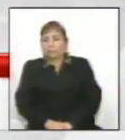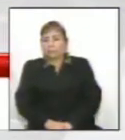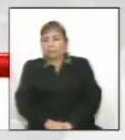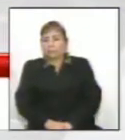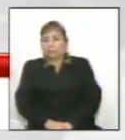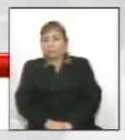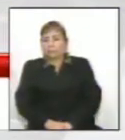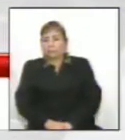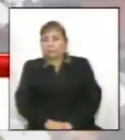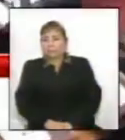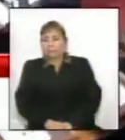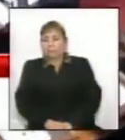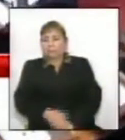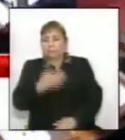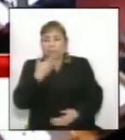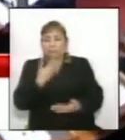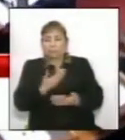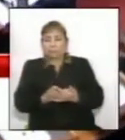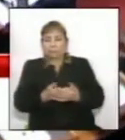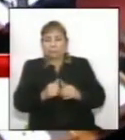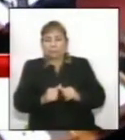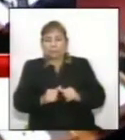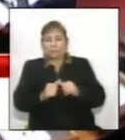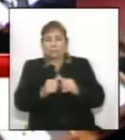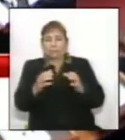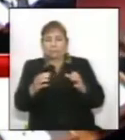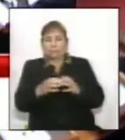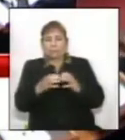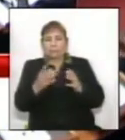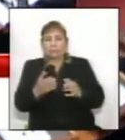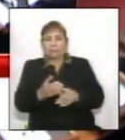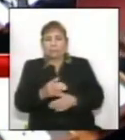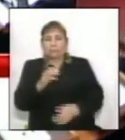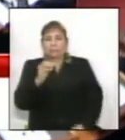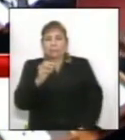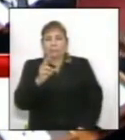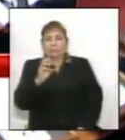Muchas gracias, congresista. A continuación, congresista Oreste Sánchez Luis, por el...